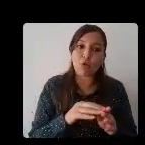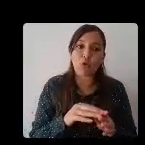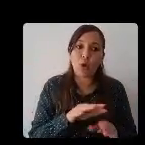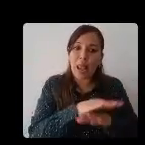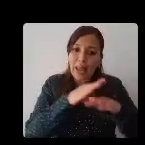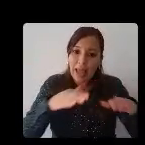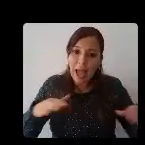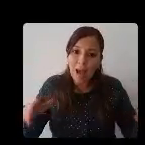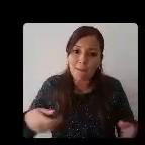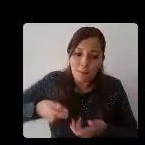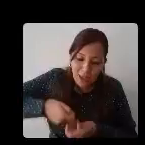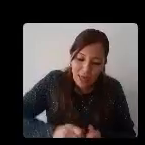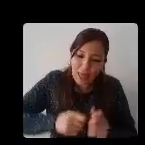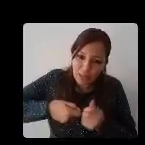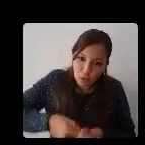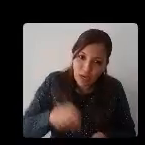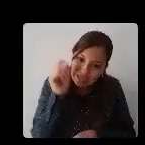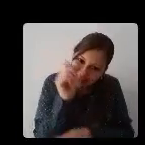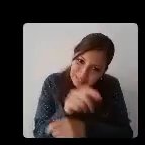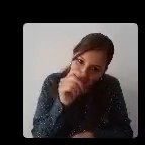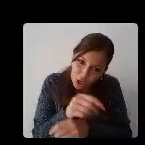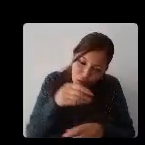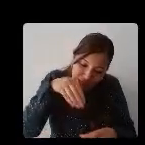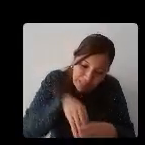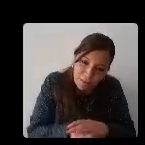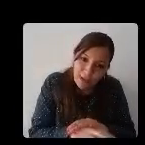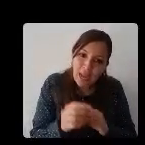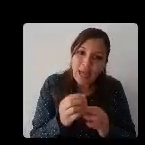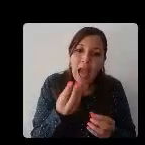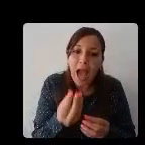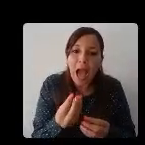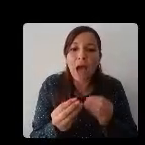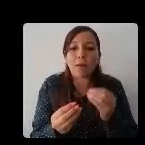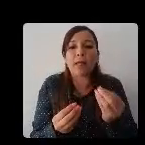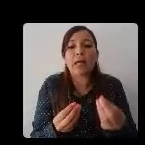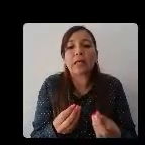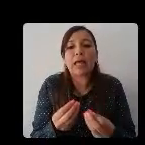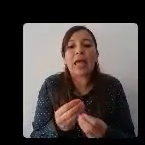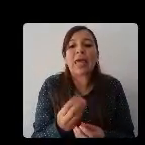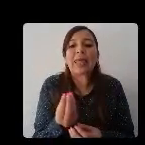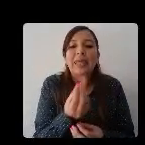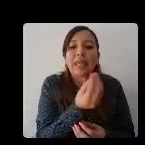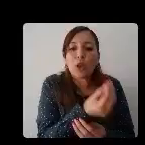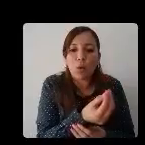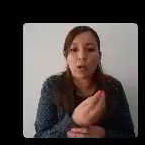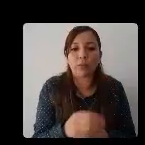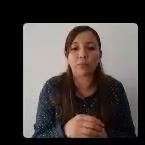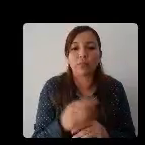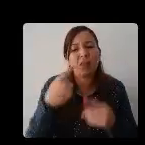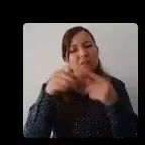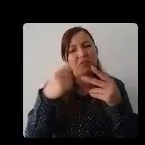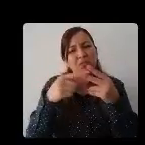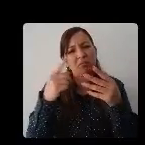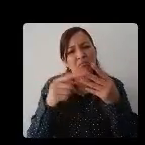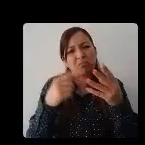maíz, habas, cebada, quinoa, entre otros. Y también hacemos lo que es